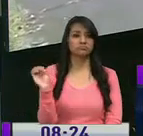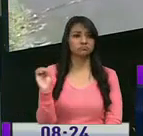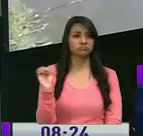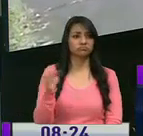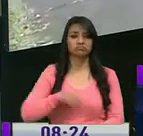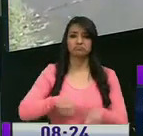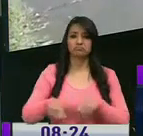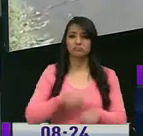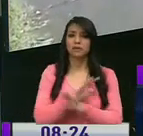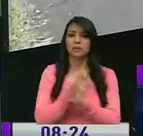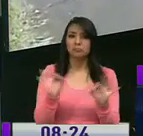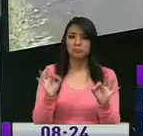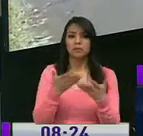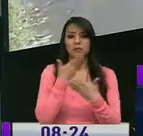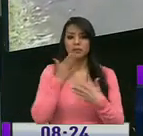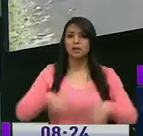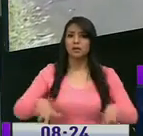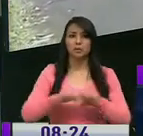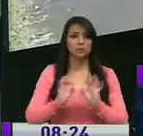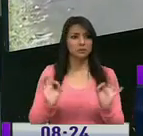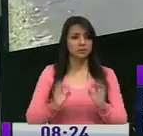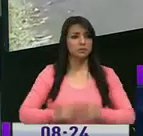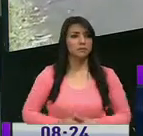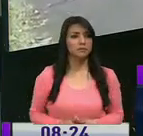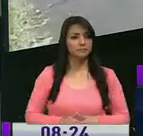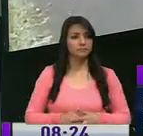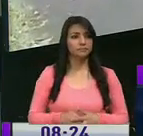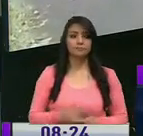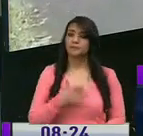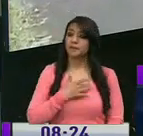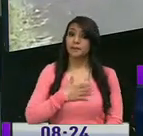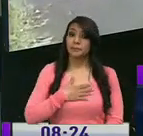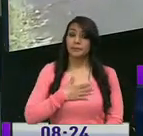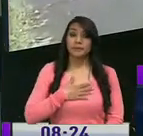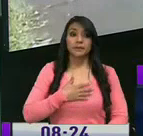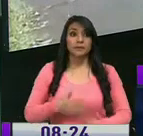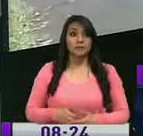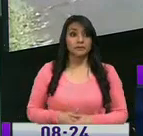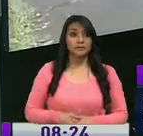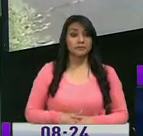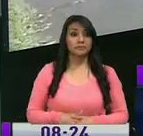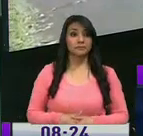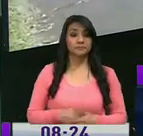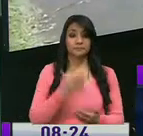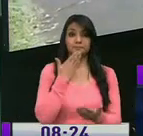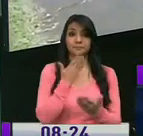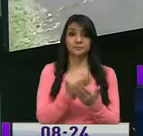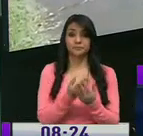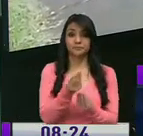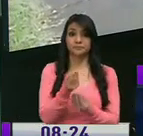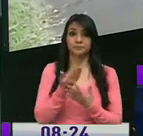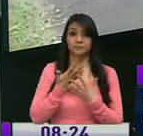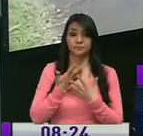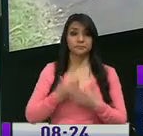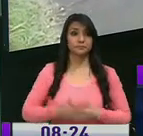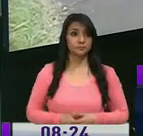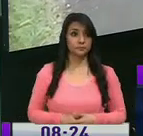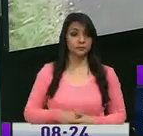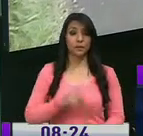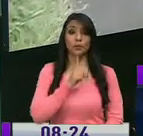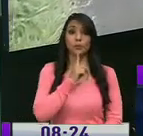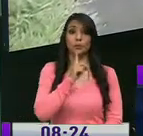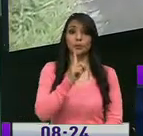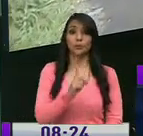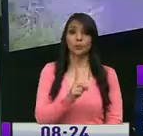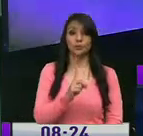gestión para poder mejorar el entorno. Así que es lamentable realmente, Sofía. Te agradezco muchísimo. Aquí hay que poner no solamente una velita,